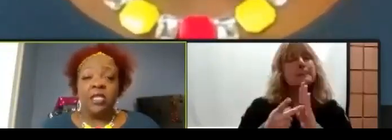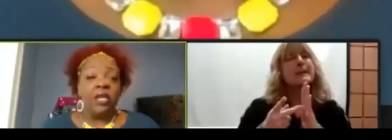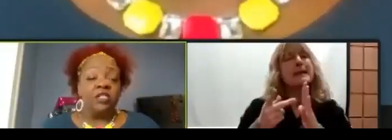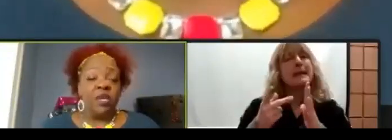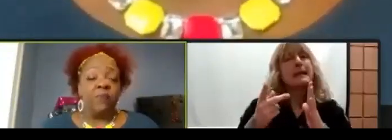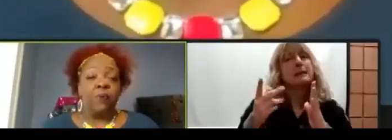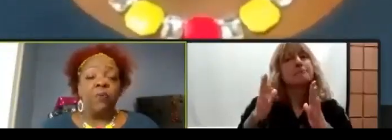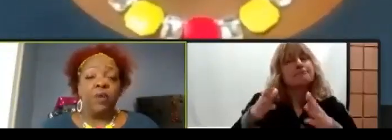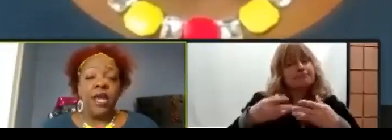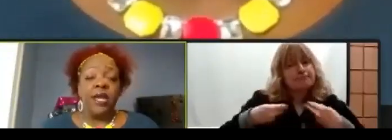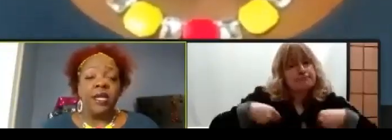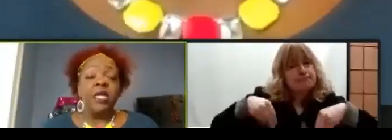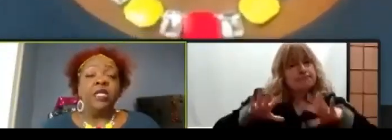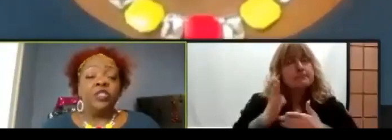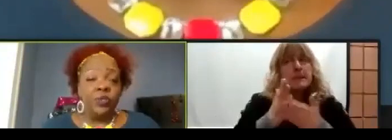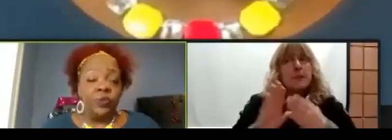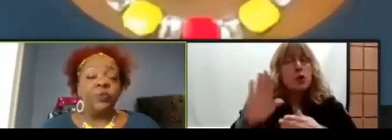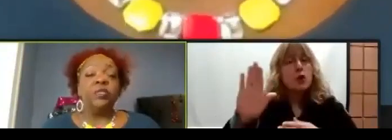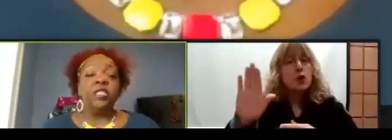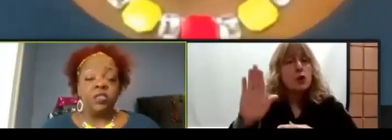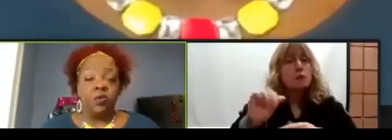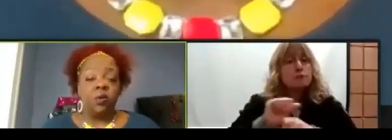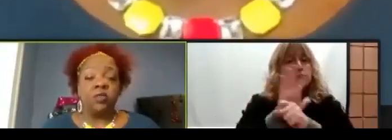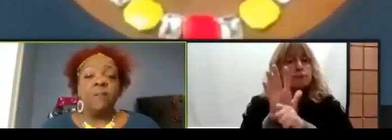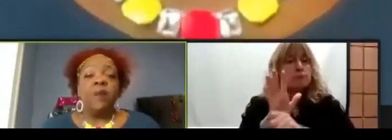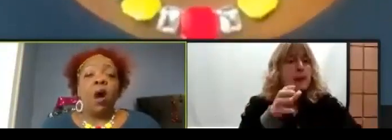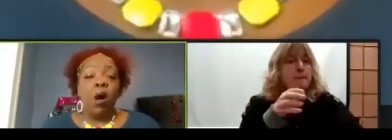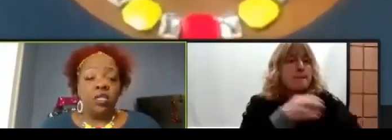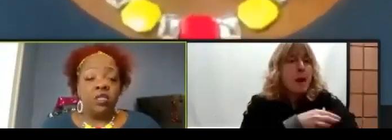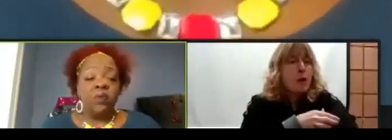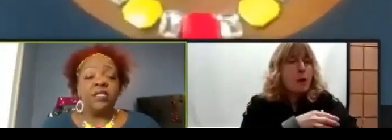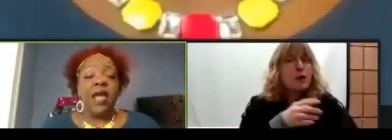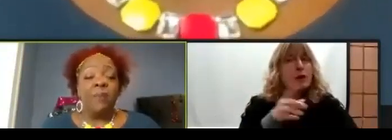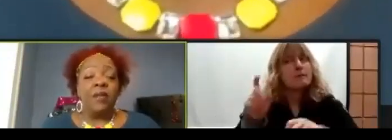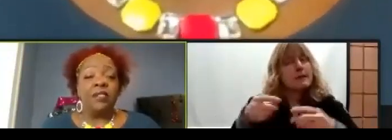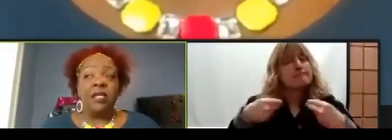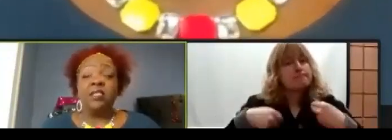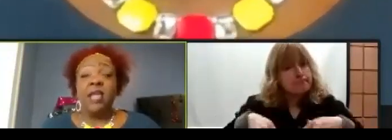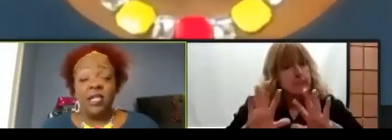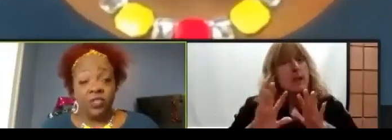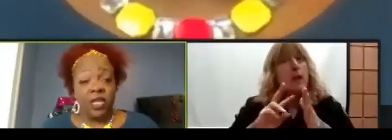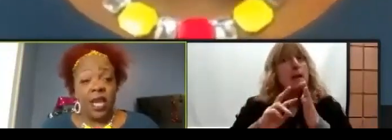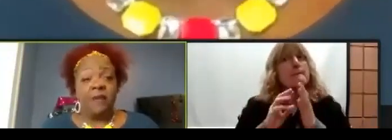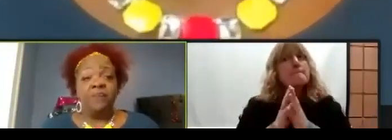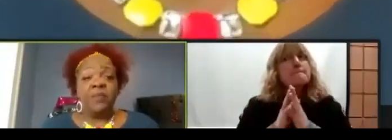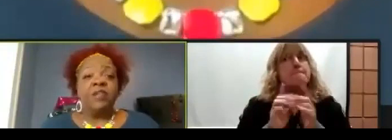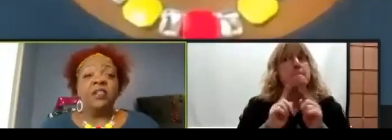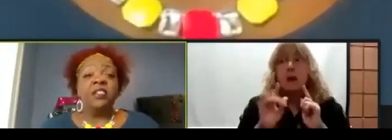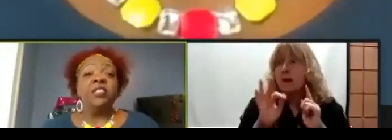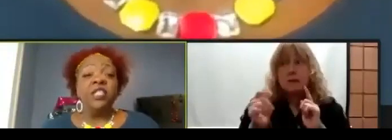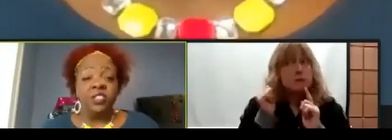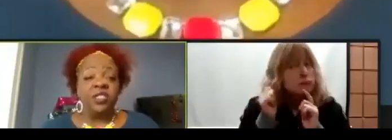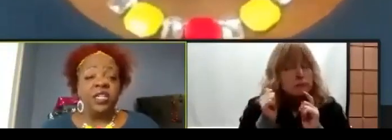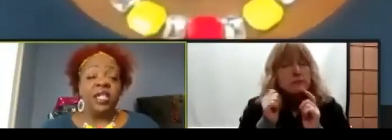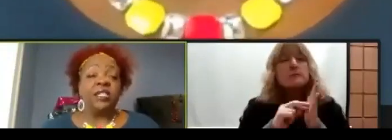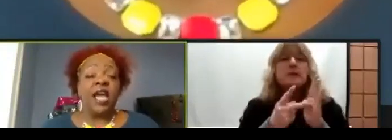escuelas también lo que ha estado pasando desde ayer y hay un coste adicional que está junto con